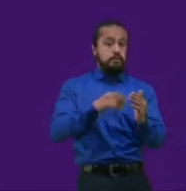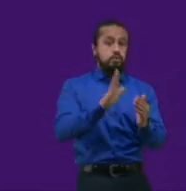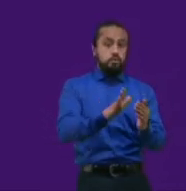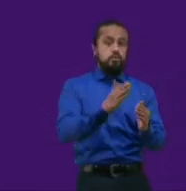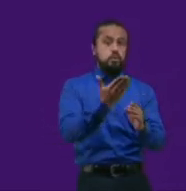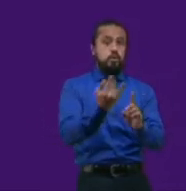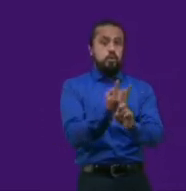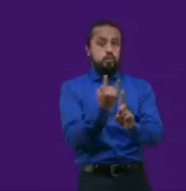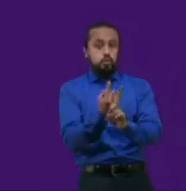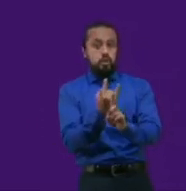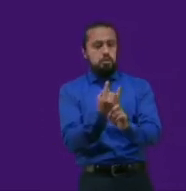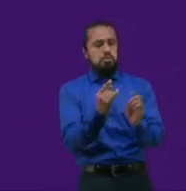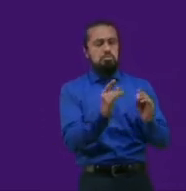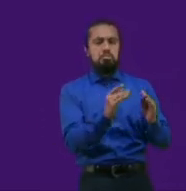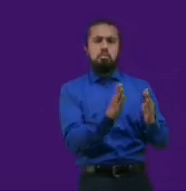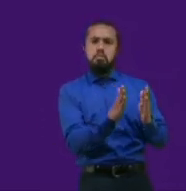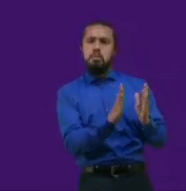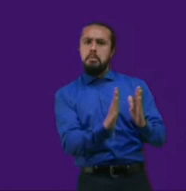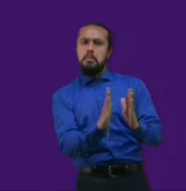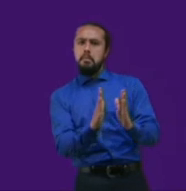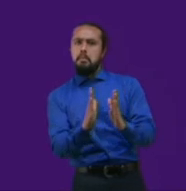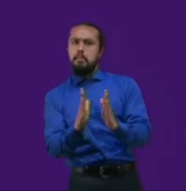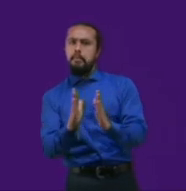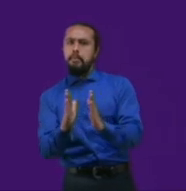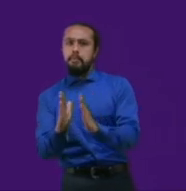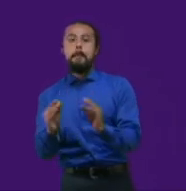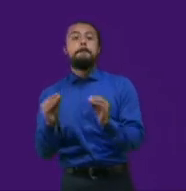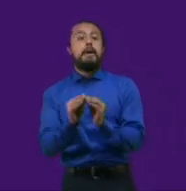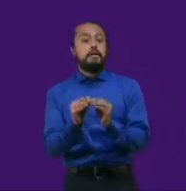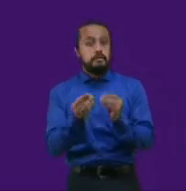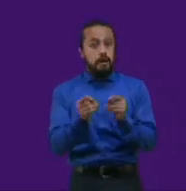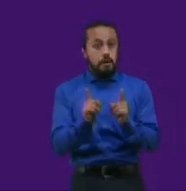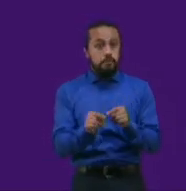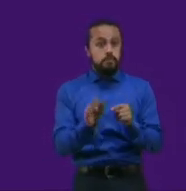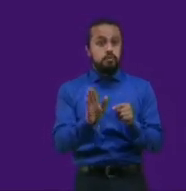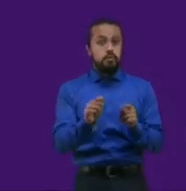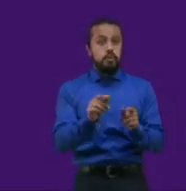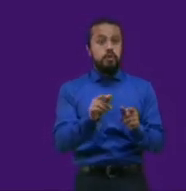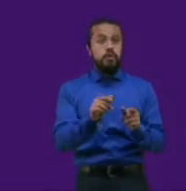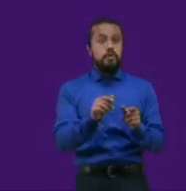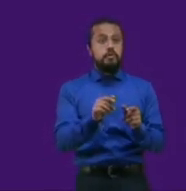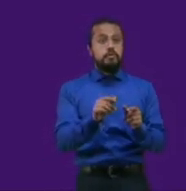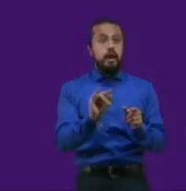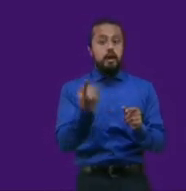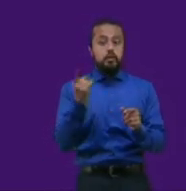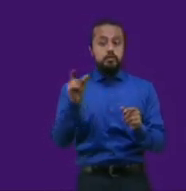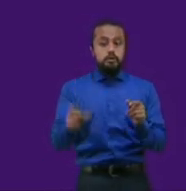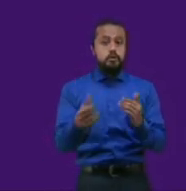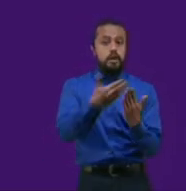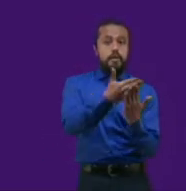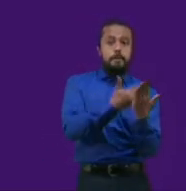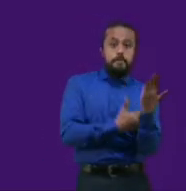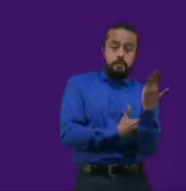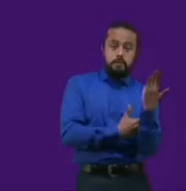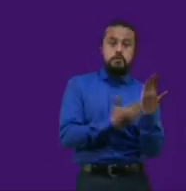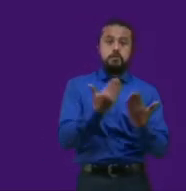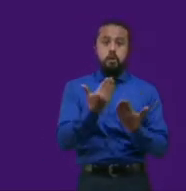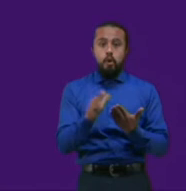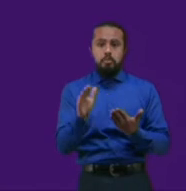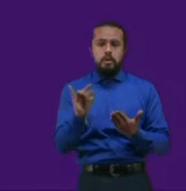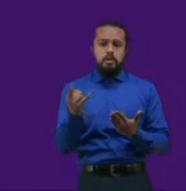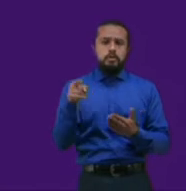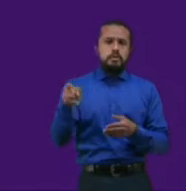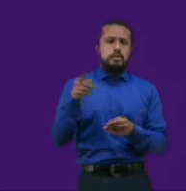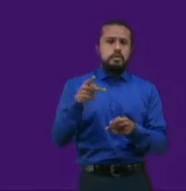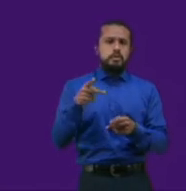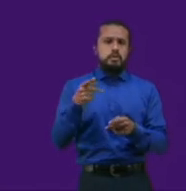impecable, pero también una factura para quien la esté comprando y quien esté quedándose con el riesgo de cobro de